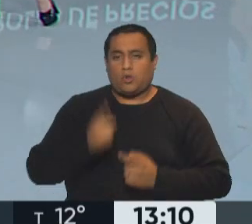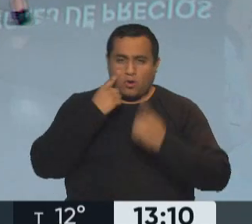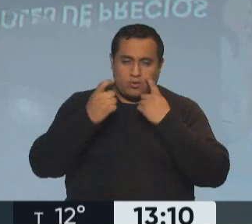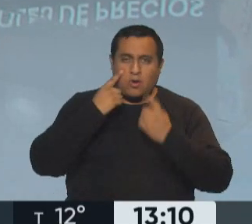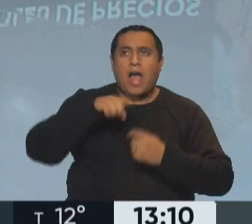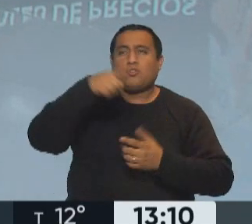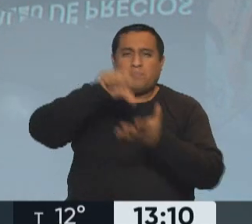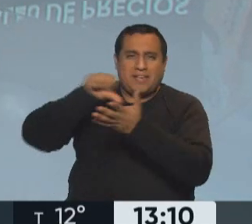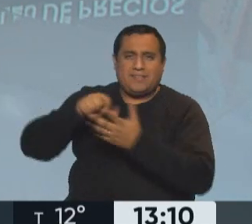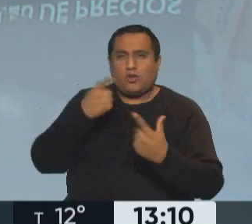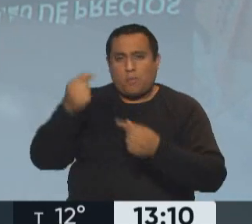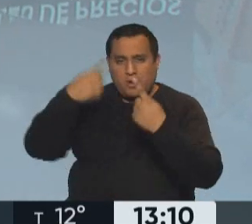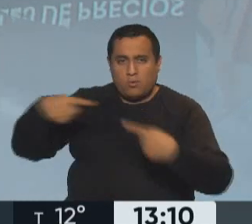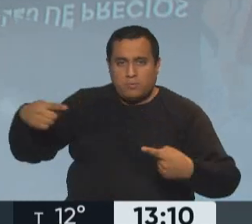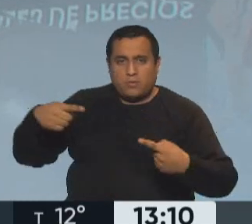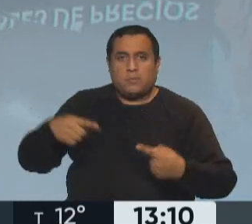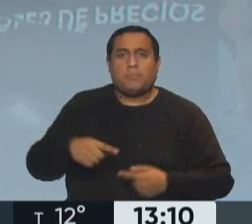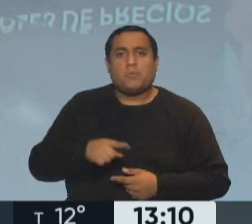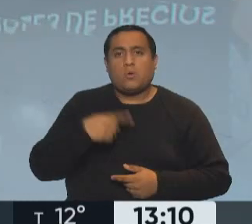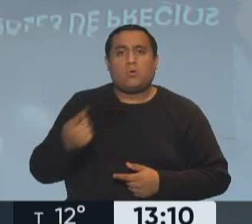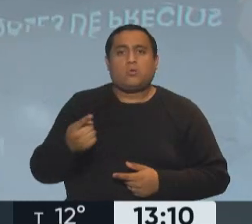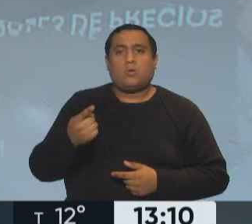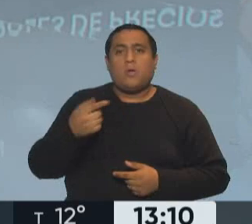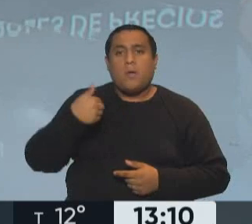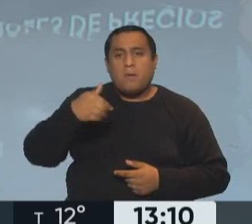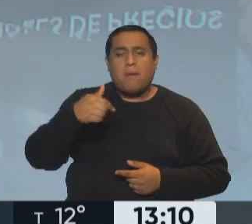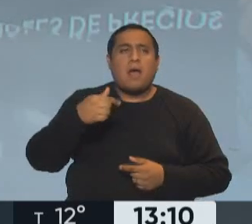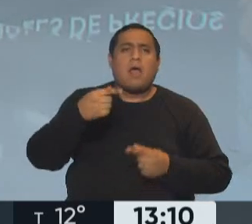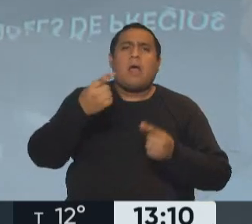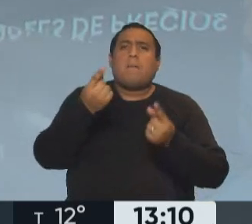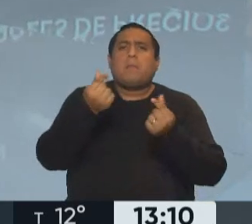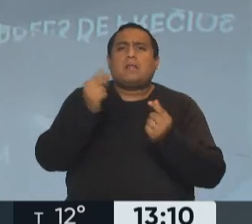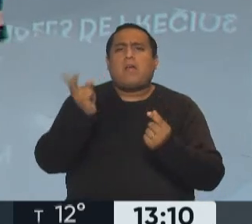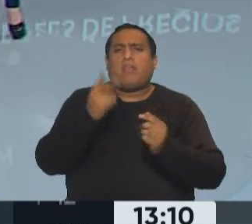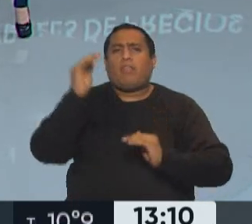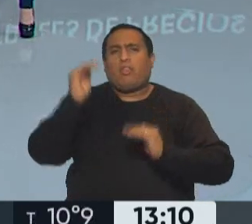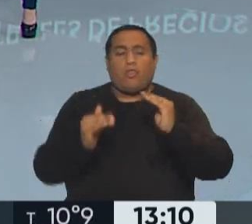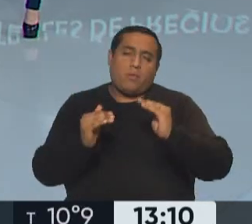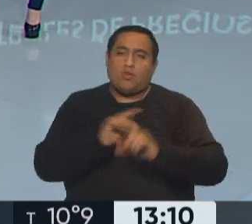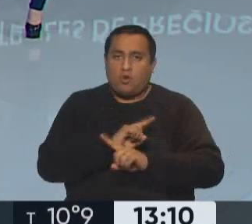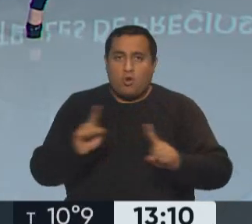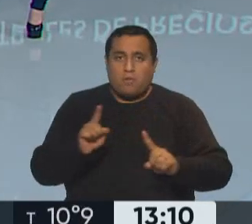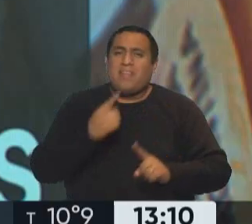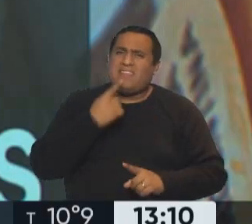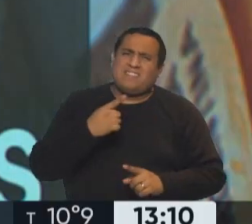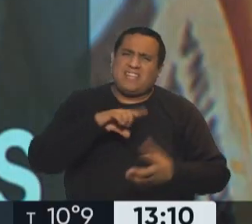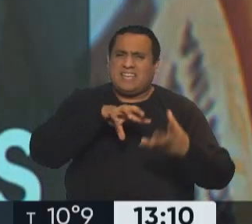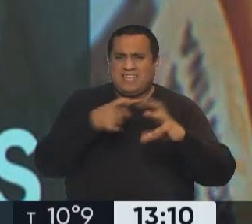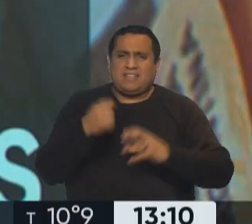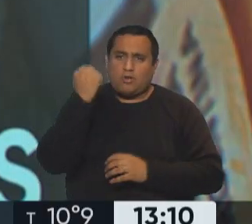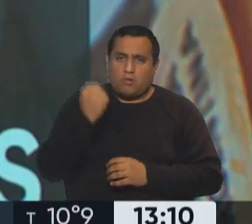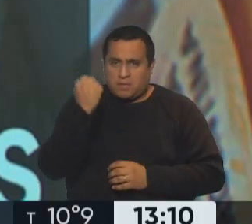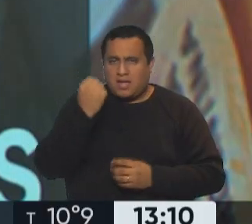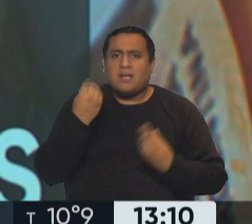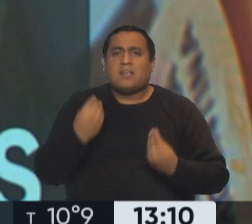lo dije, no habrá devaluación. Es importante esta aclaración que ella hace porque nosotros sabemos, en cada crisis económica esa es la solución fácil,